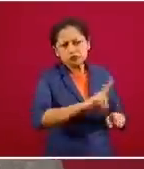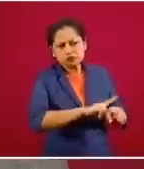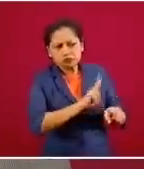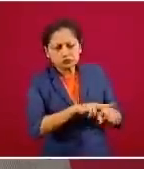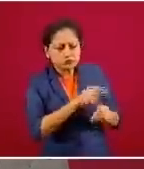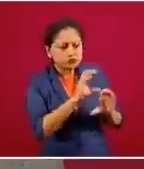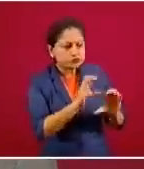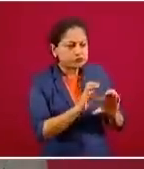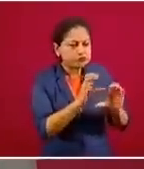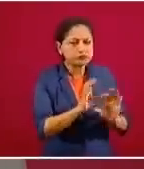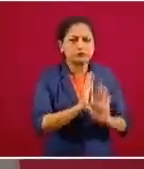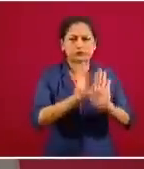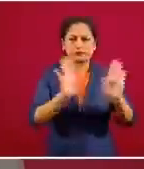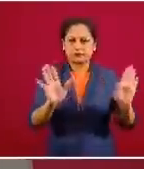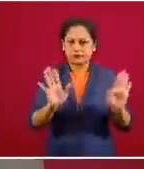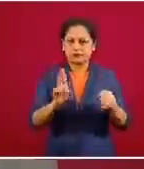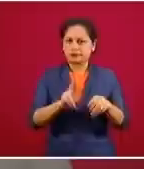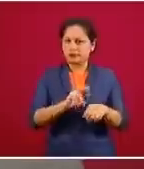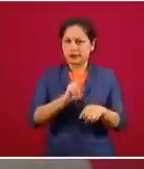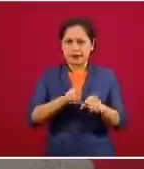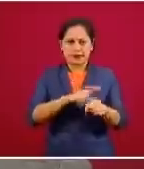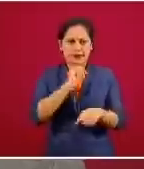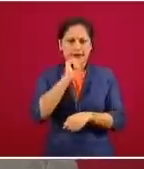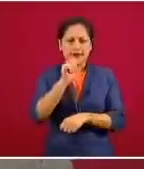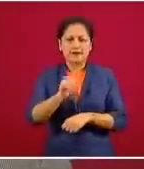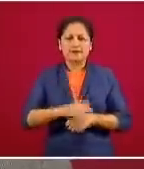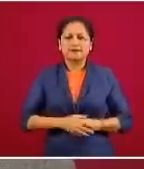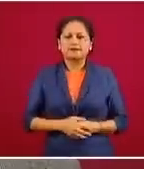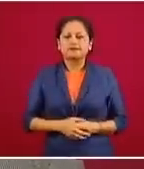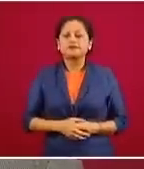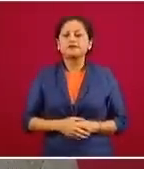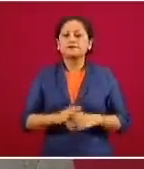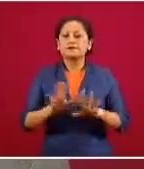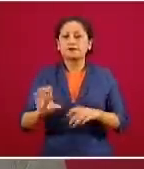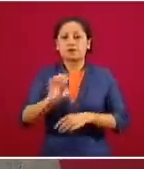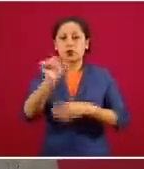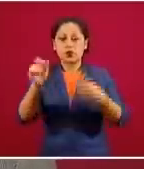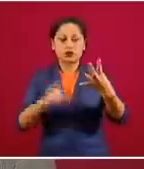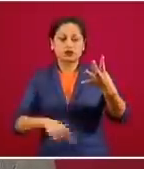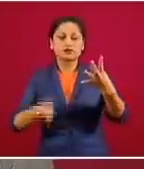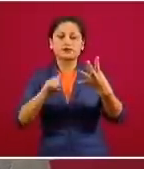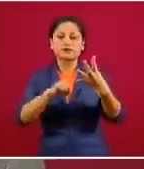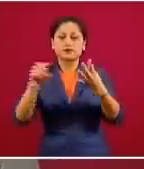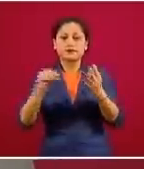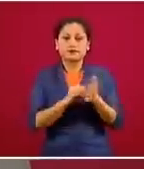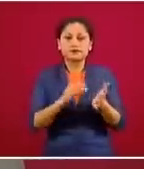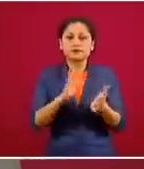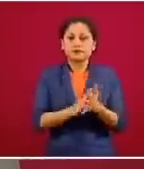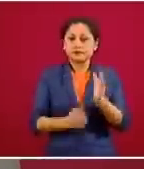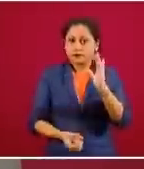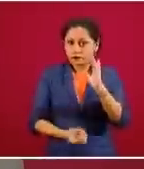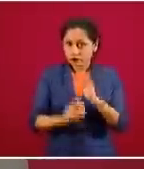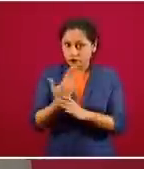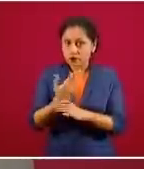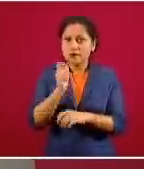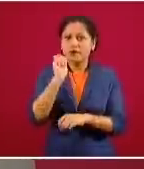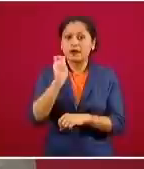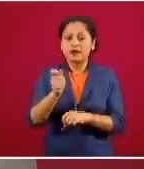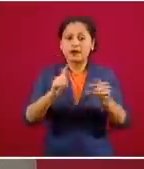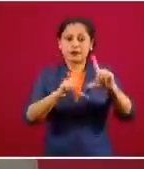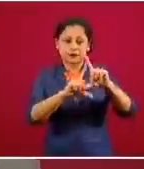Cuarta medida, que también es nueva, la recomendación: segmentar la movilidad en el territorio